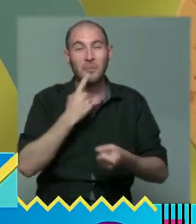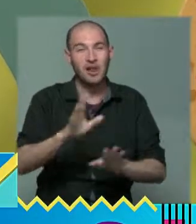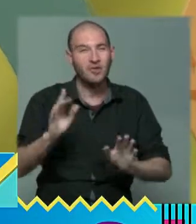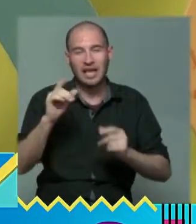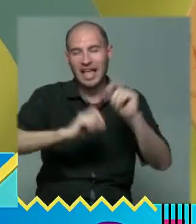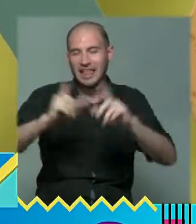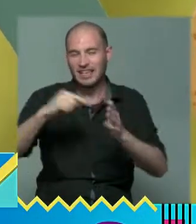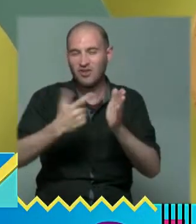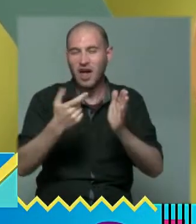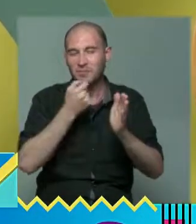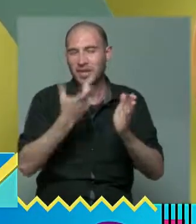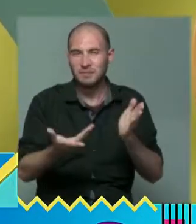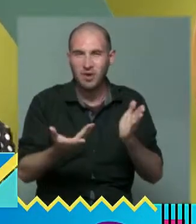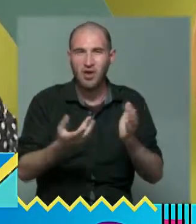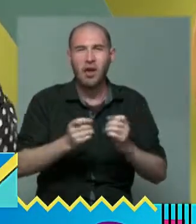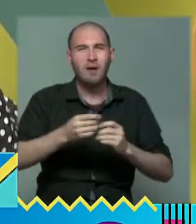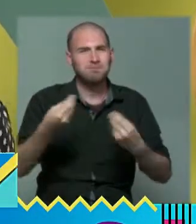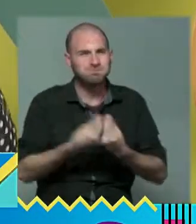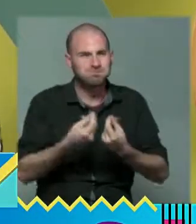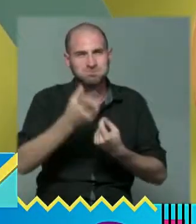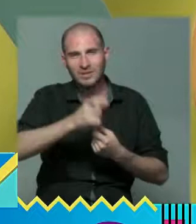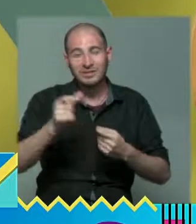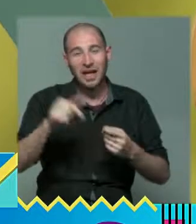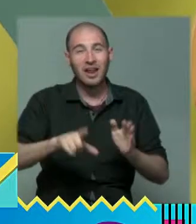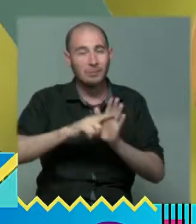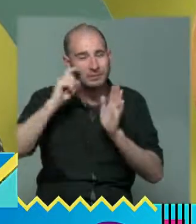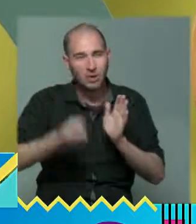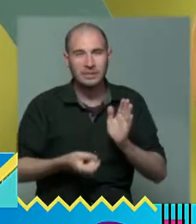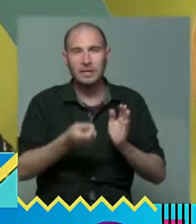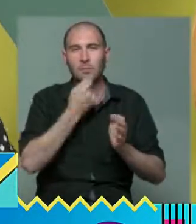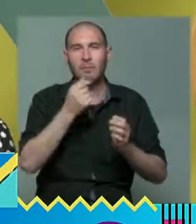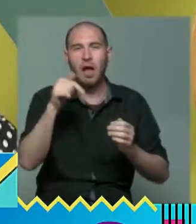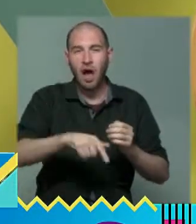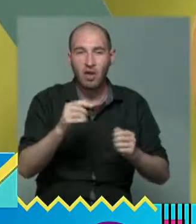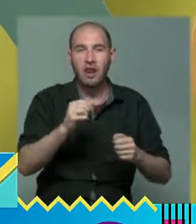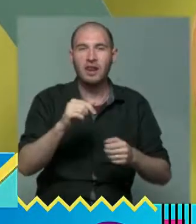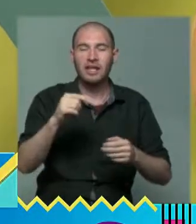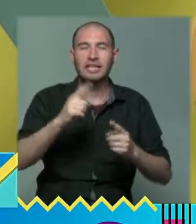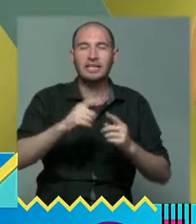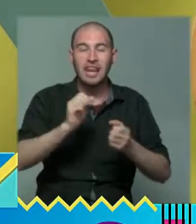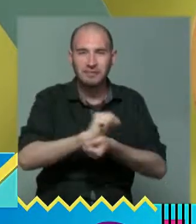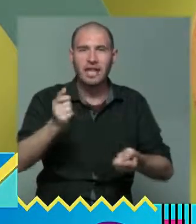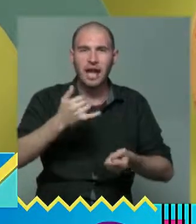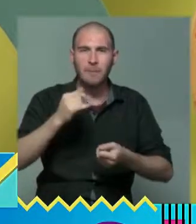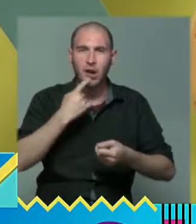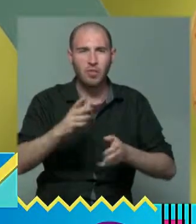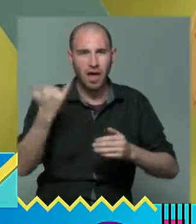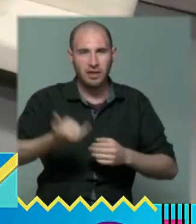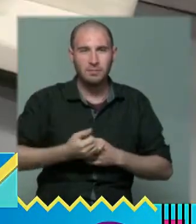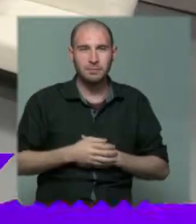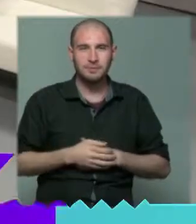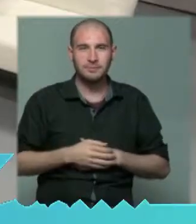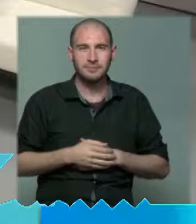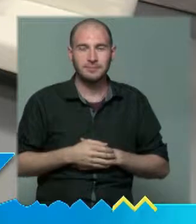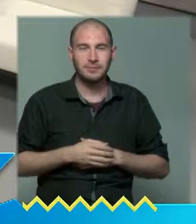una estadística que diga, mire, la mayoría de las personas que hoy están cometiendo delitos están gozando el Instituto de la Libertad Condicional. Bien, es un